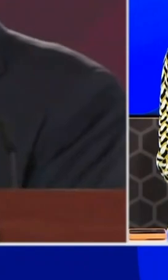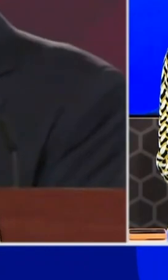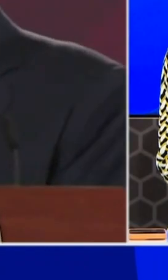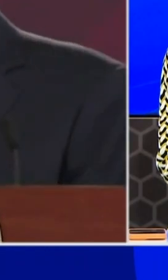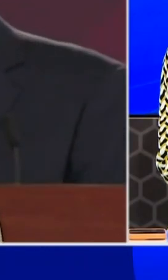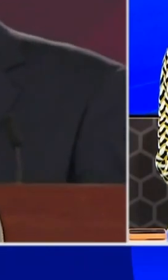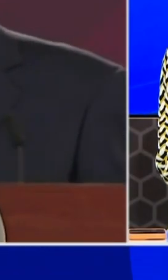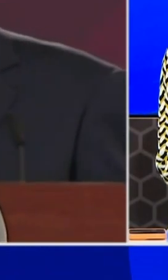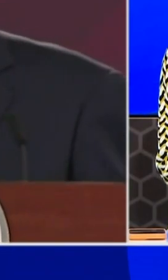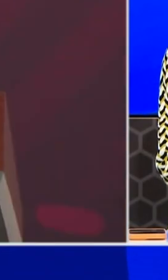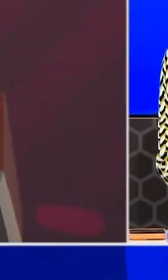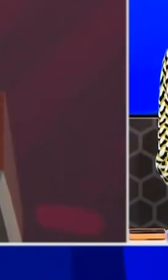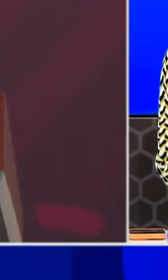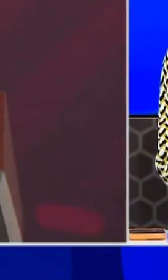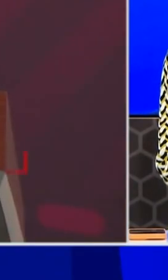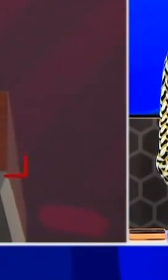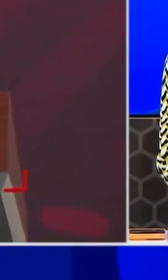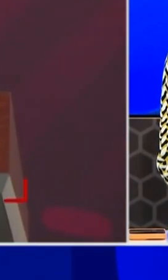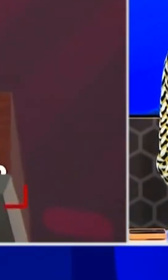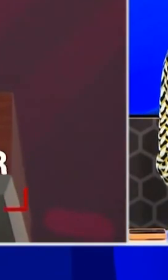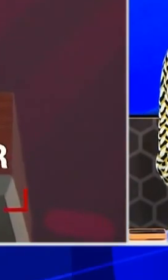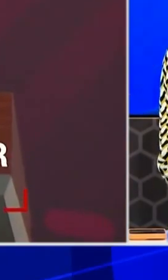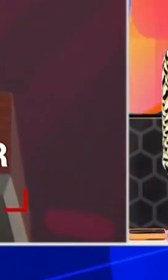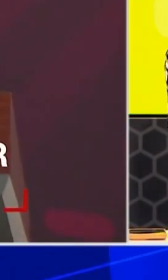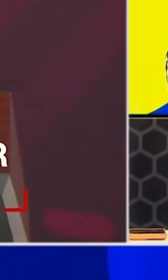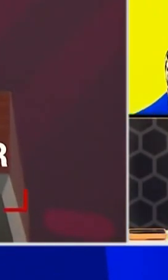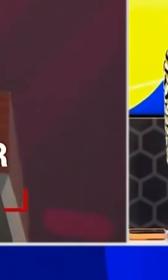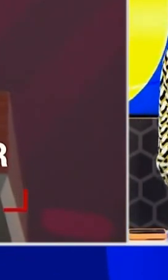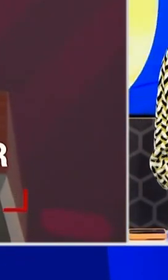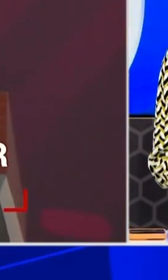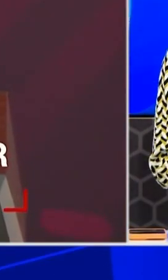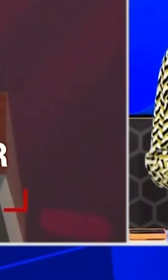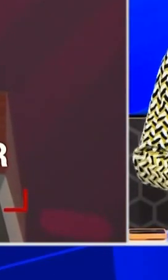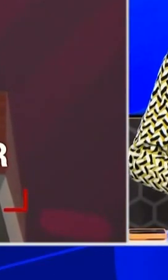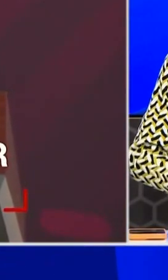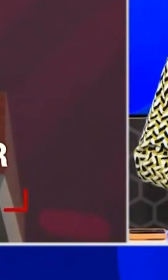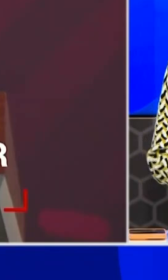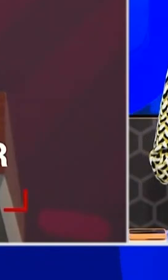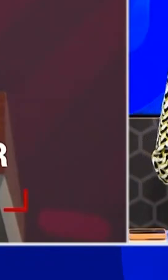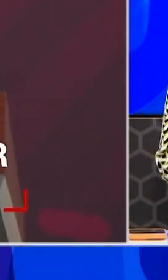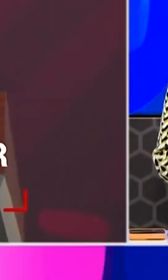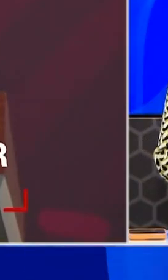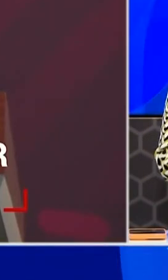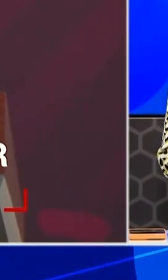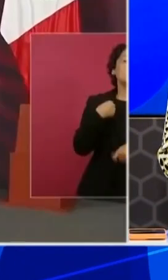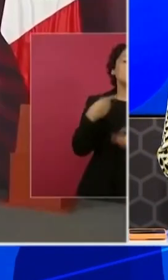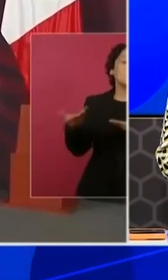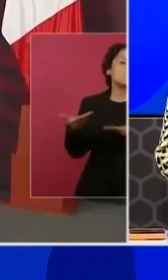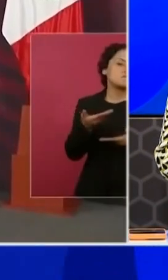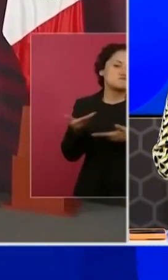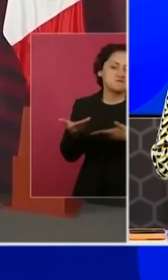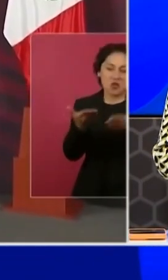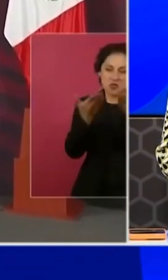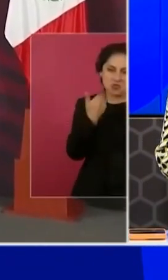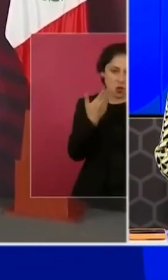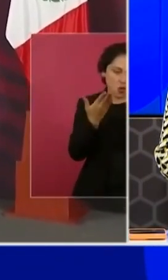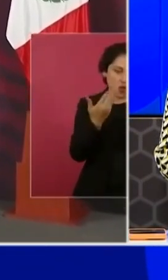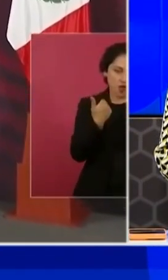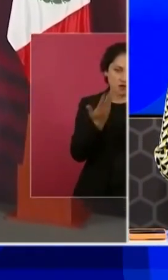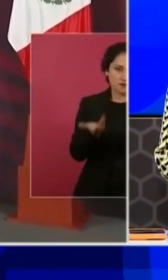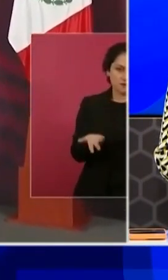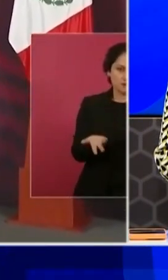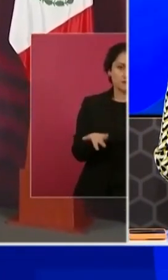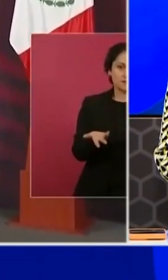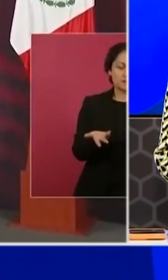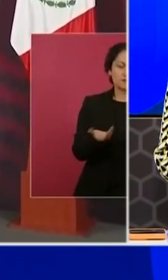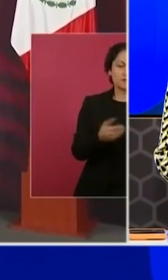mexicano, desglose de los gastos que se tengan considerados y de tenerlo, también que se desglose cuánto se está erogando a la familia